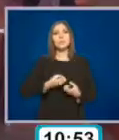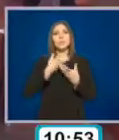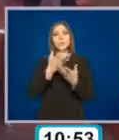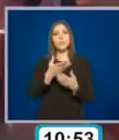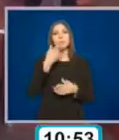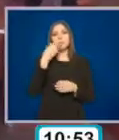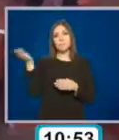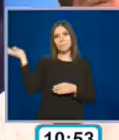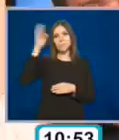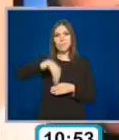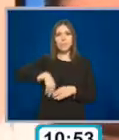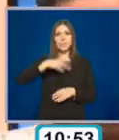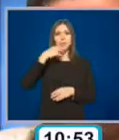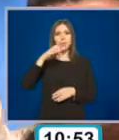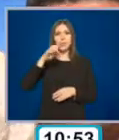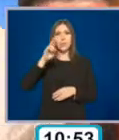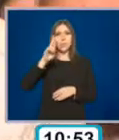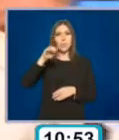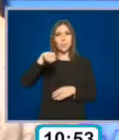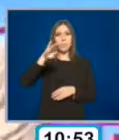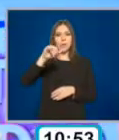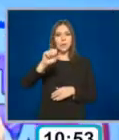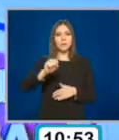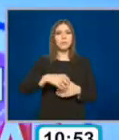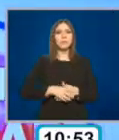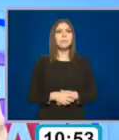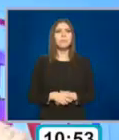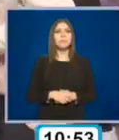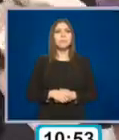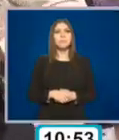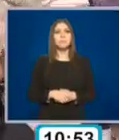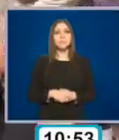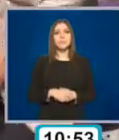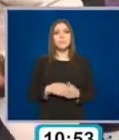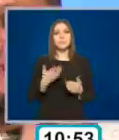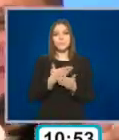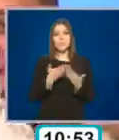Cumbias. Vente. ¿En qué te inspira?